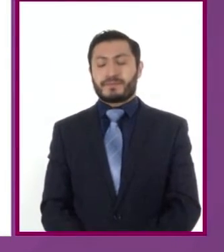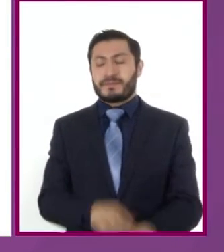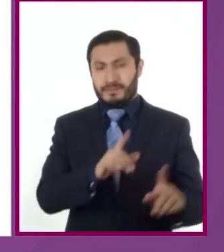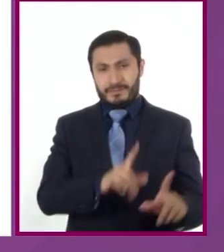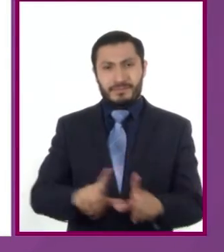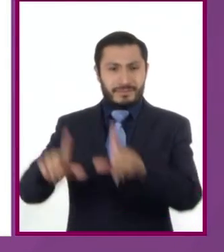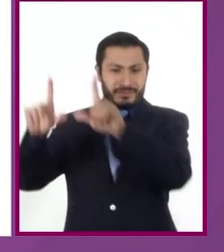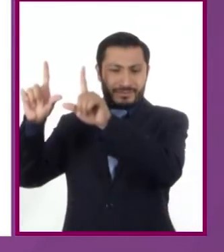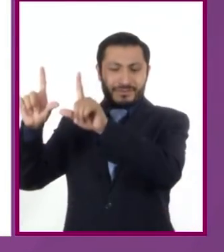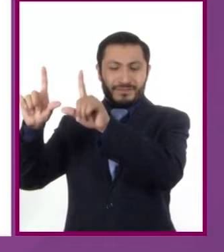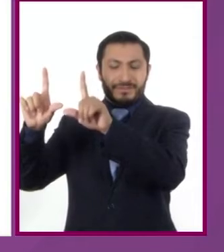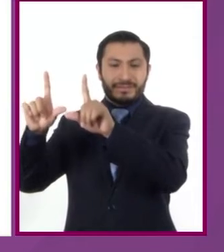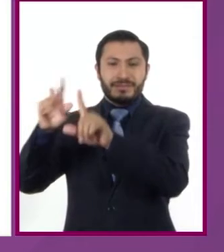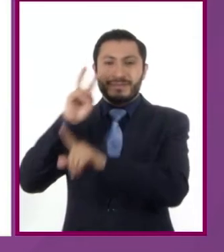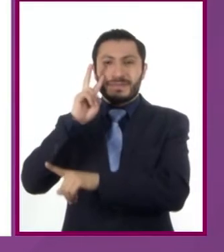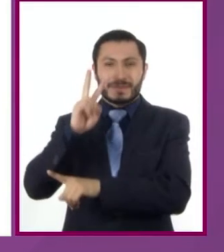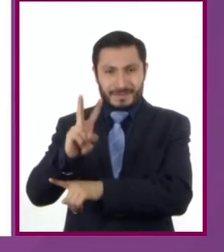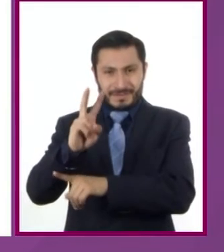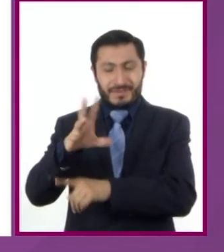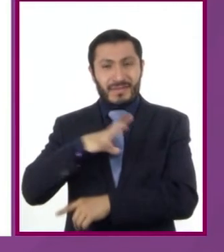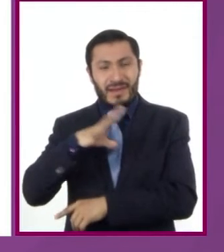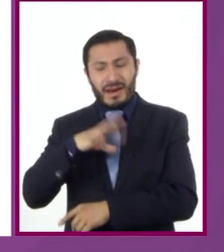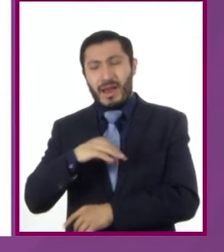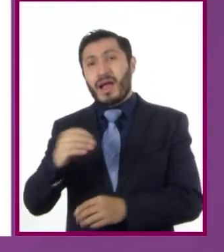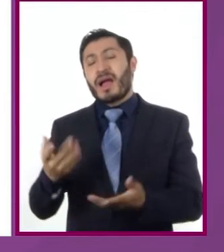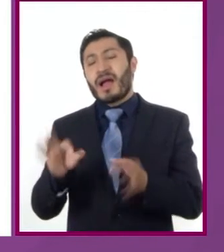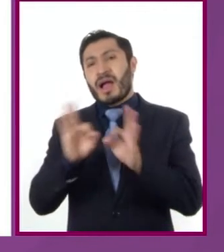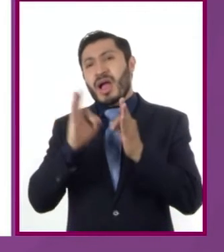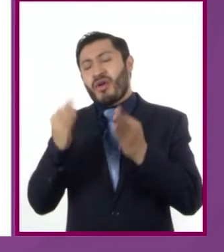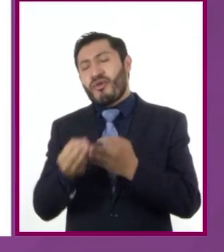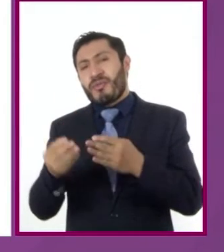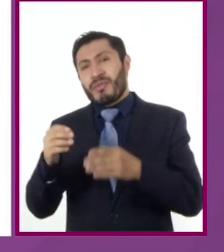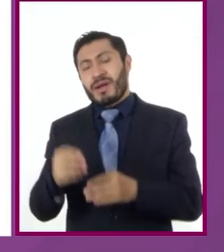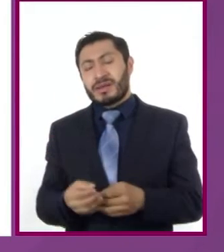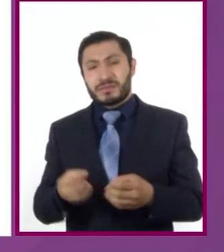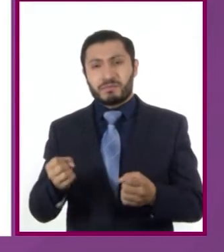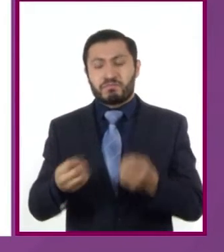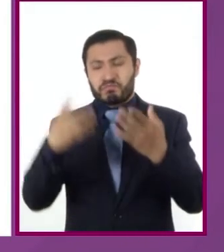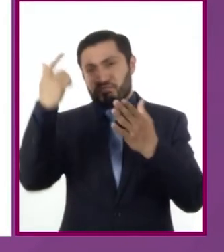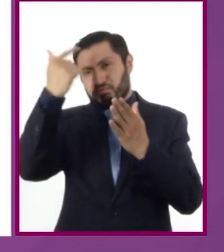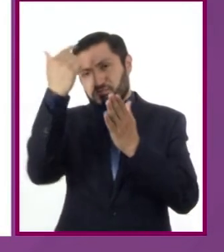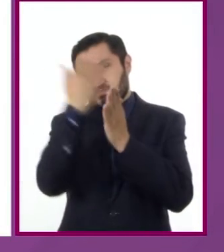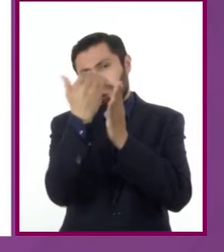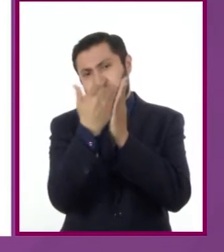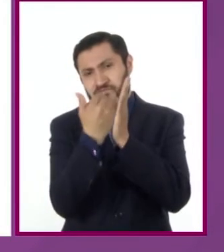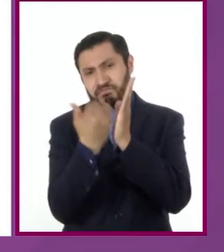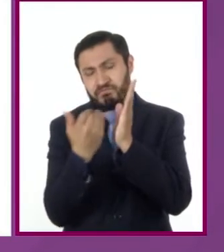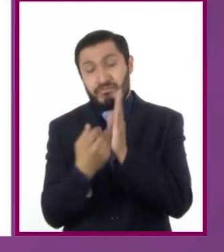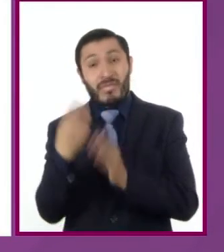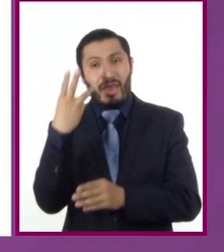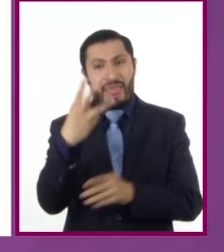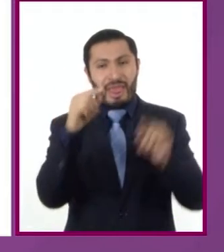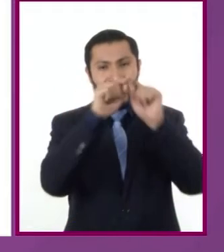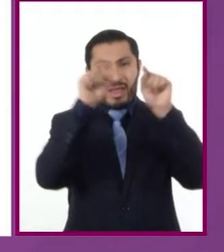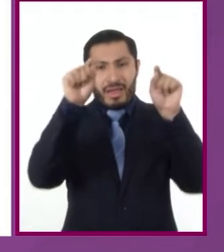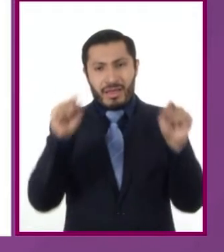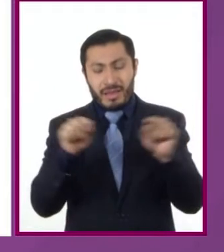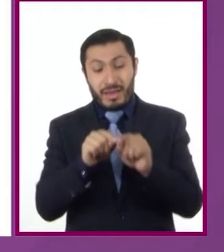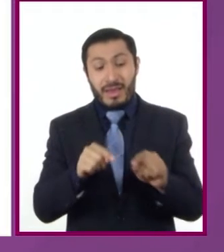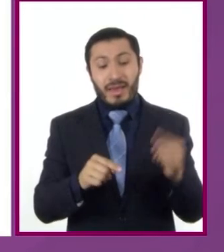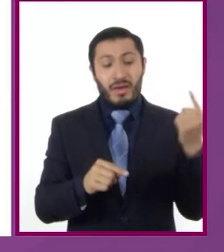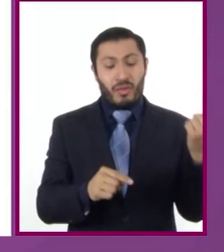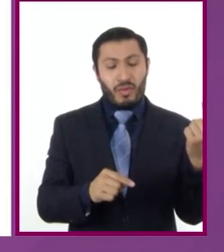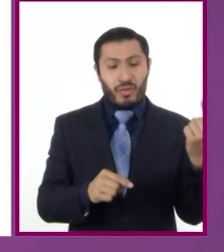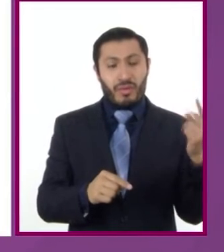Observemos esta tabla, en donde se indican partes de las medidas de 3 rectángulos. Uno de ellos, el